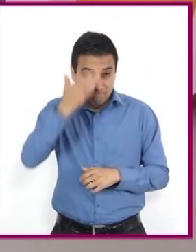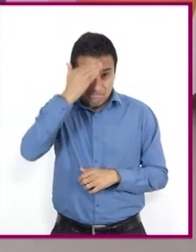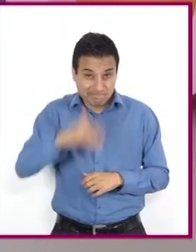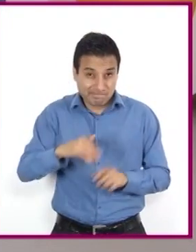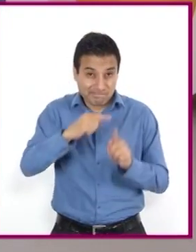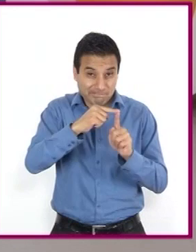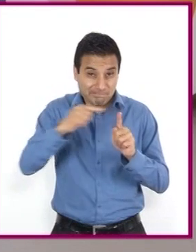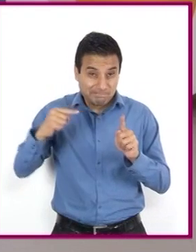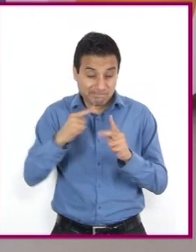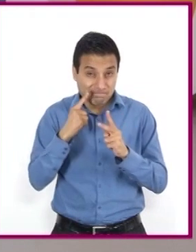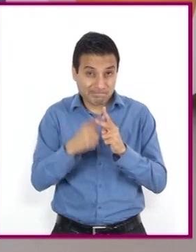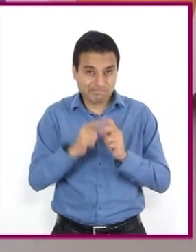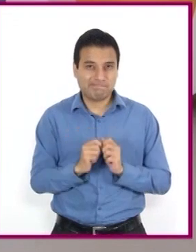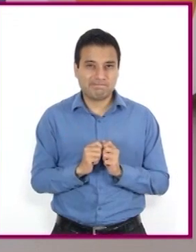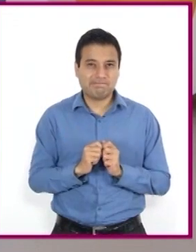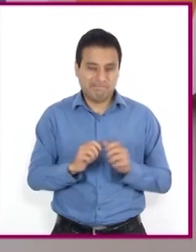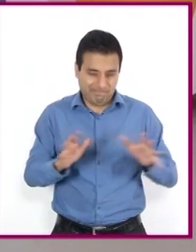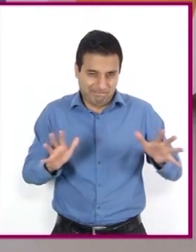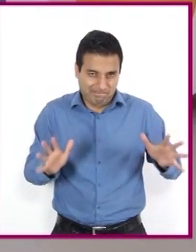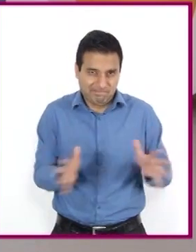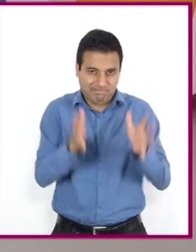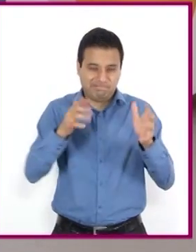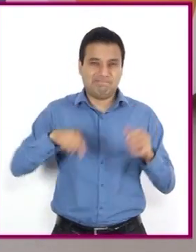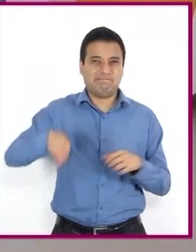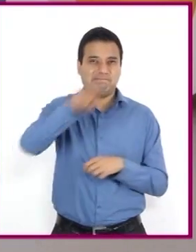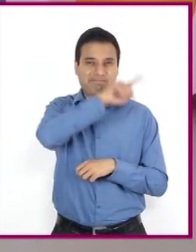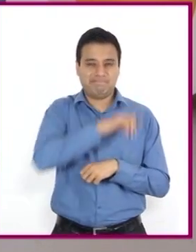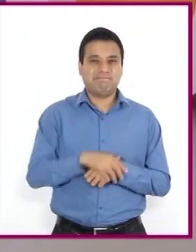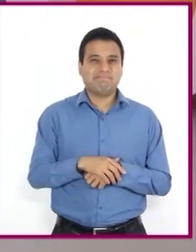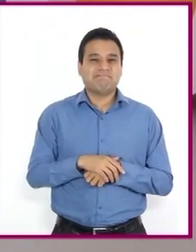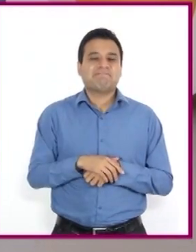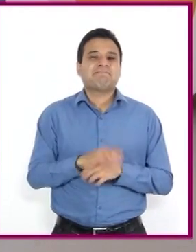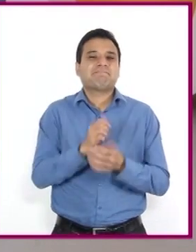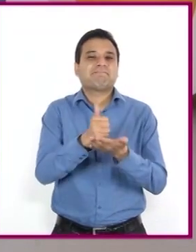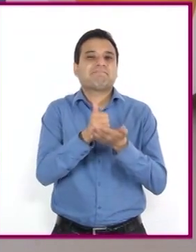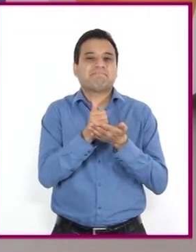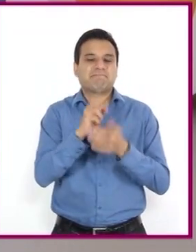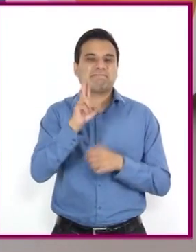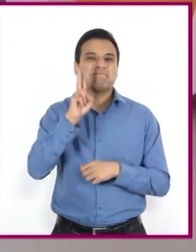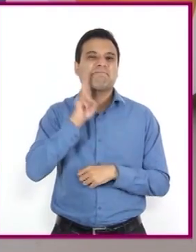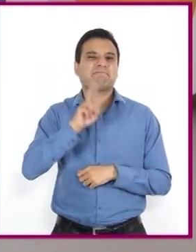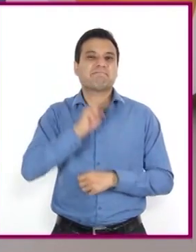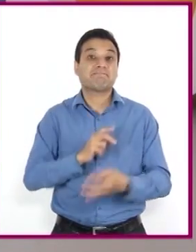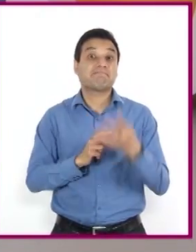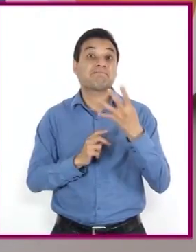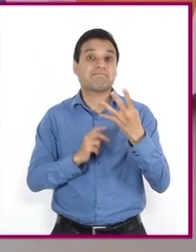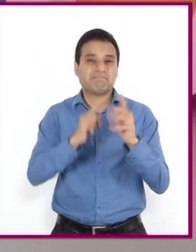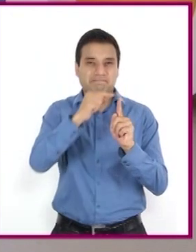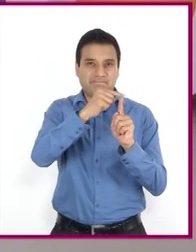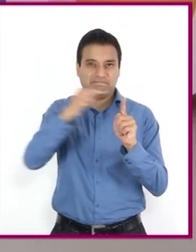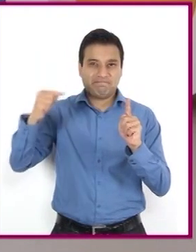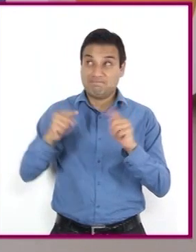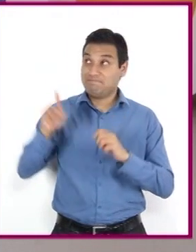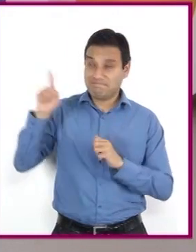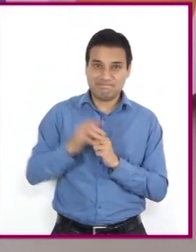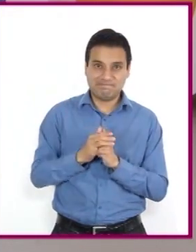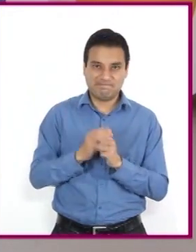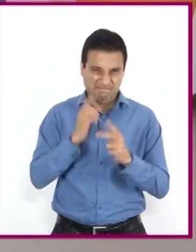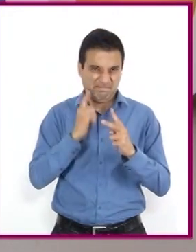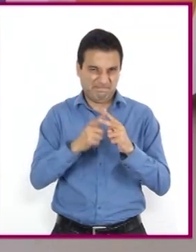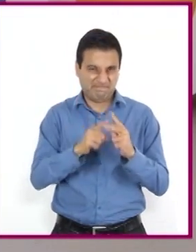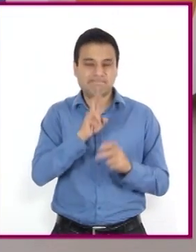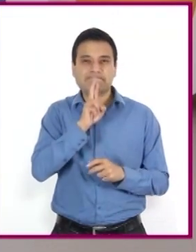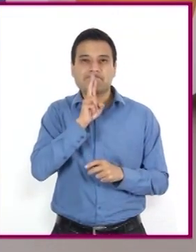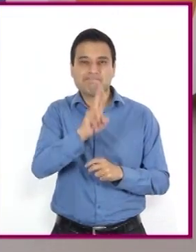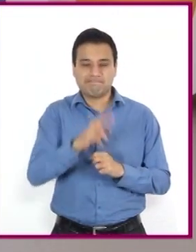números enteros, les invitamos a que nos acompañen a resolver las 4 divisiones de números enteros que se mostraron en